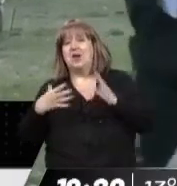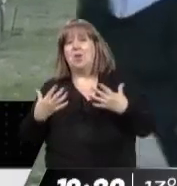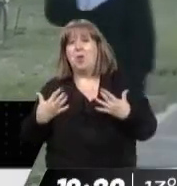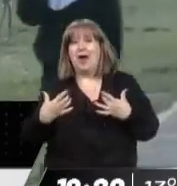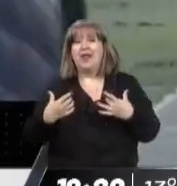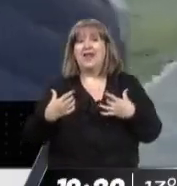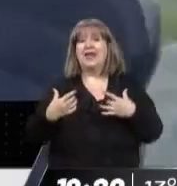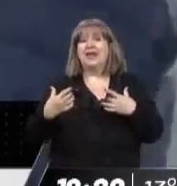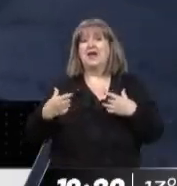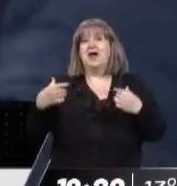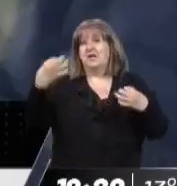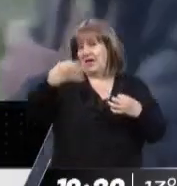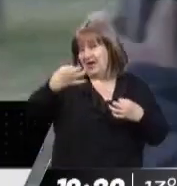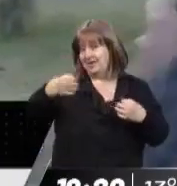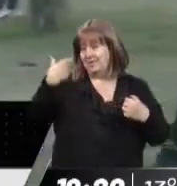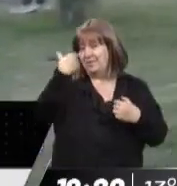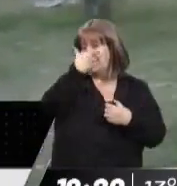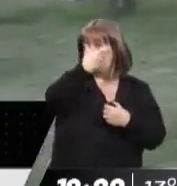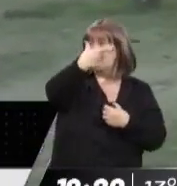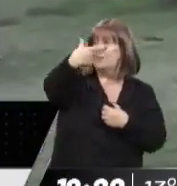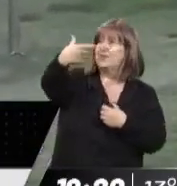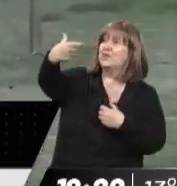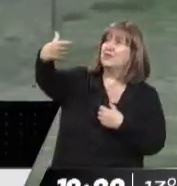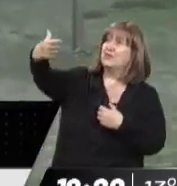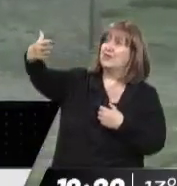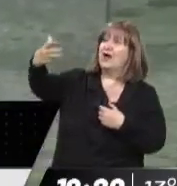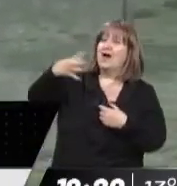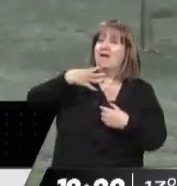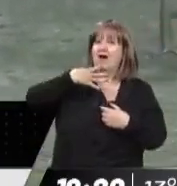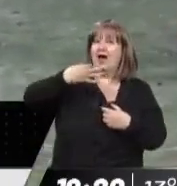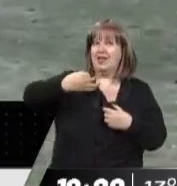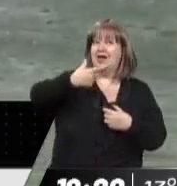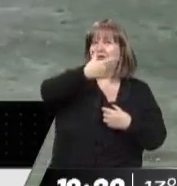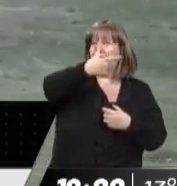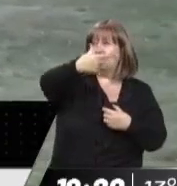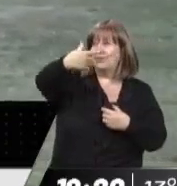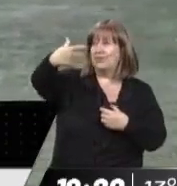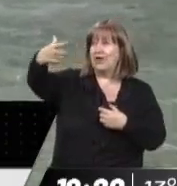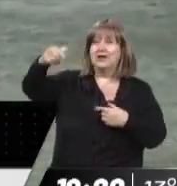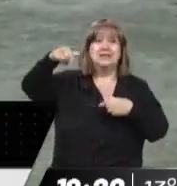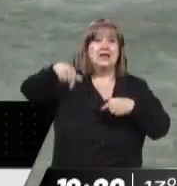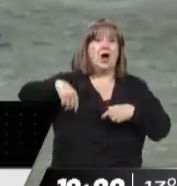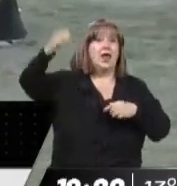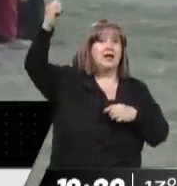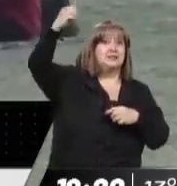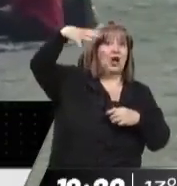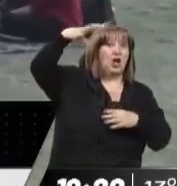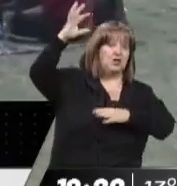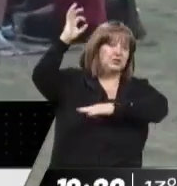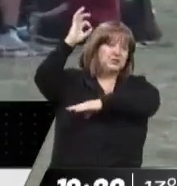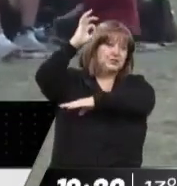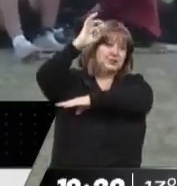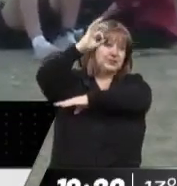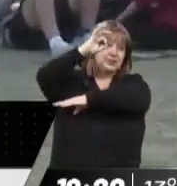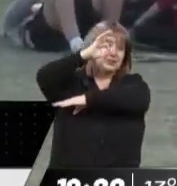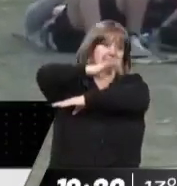mucha gente esperando. Pero primero quiero mostrarles, había mucha gente en el predio de la Virgen, pero como les digo, se fue el sol y los chicos